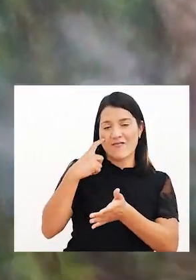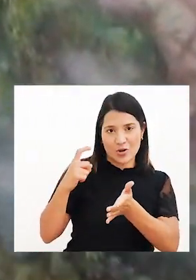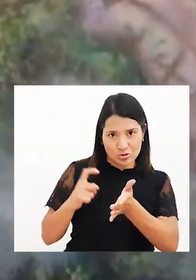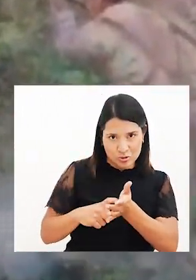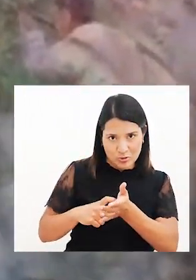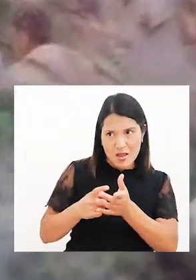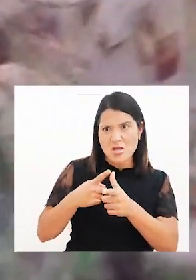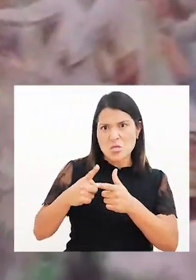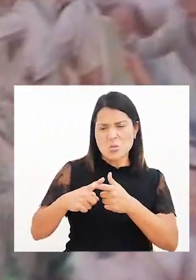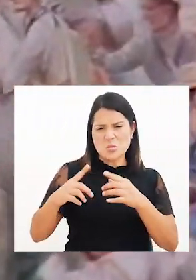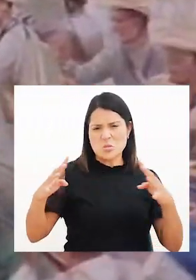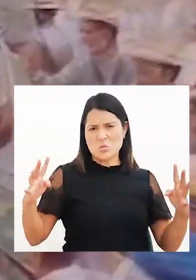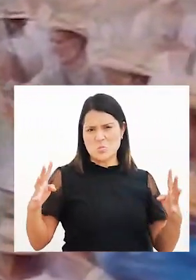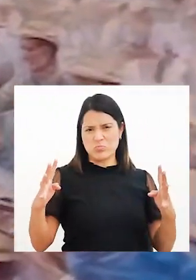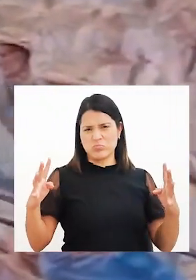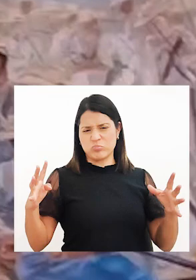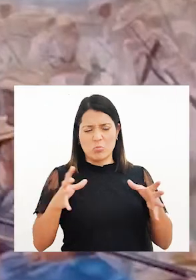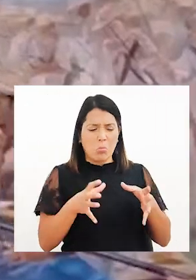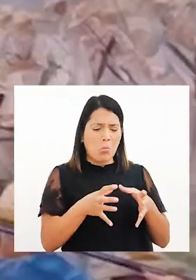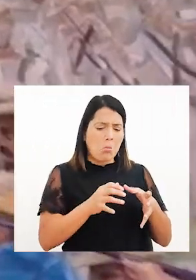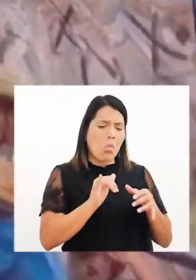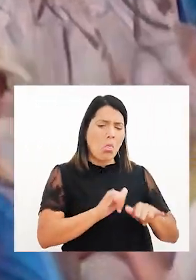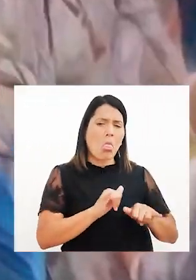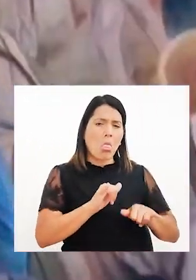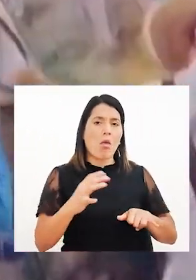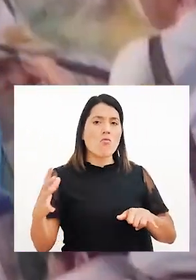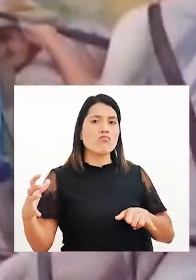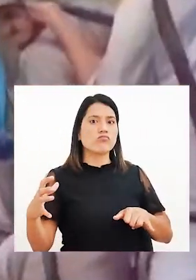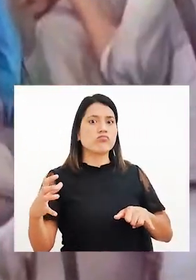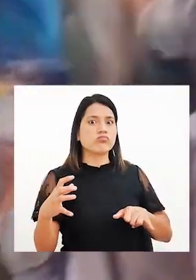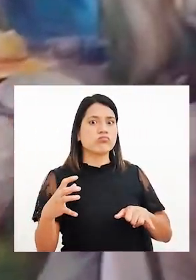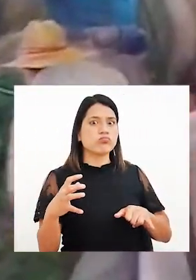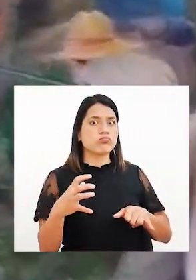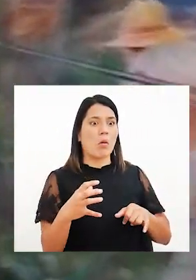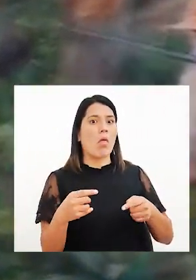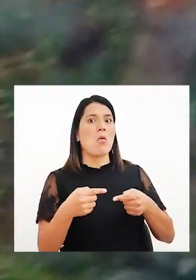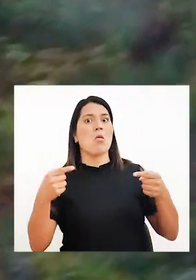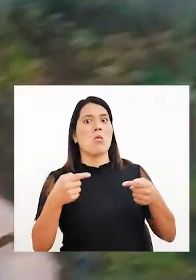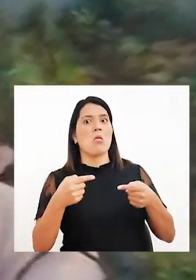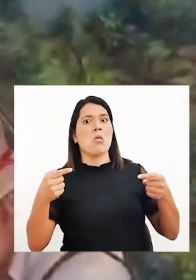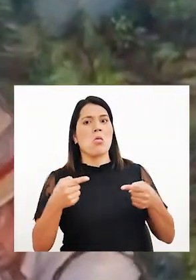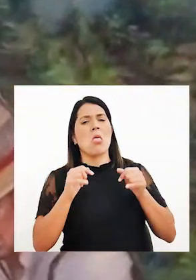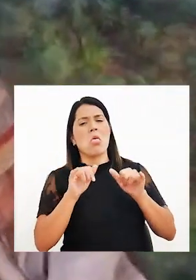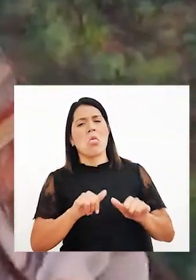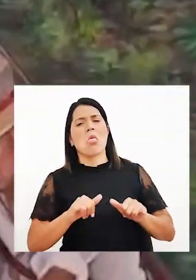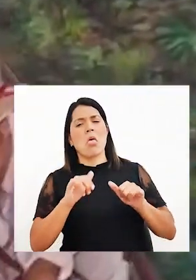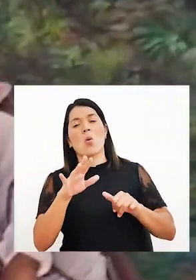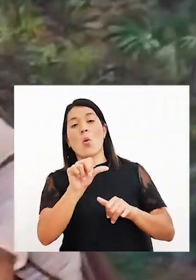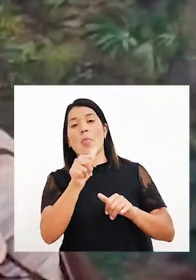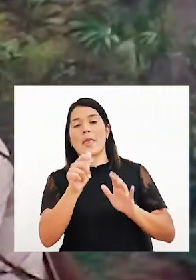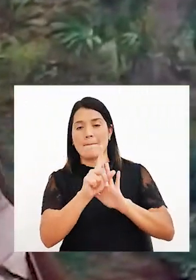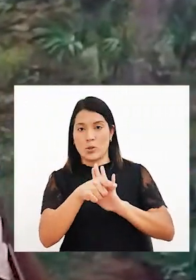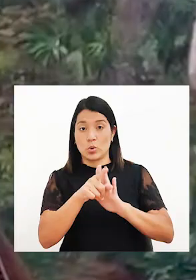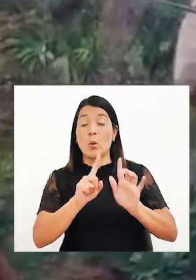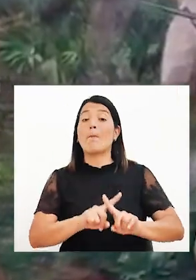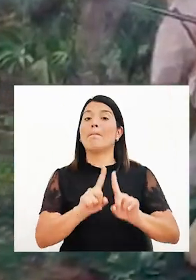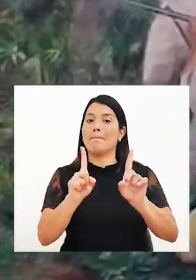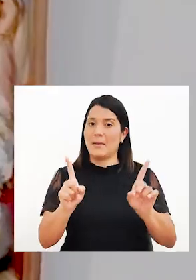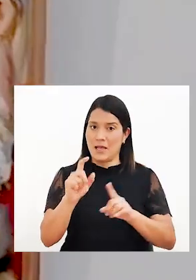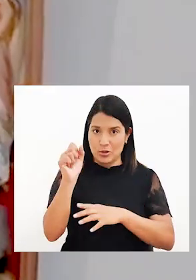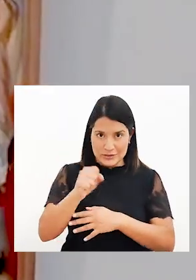fue un combate que se extendió por alrededor de unos 10 minutos aproximadamente, ¿verdad? Pero Sí tuvo una